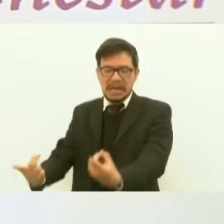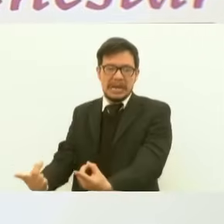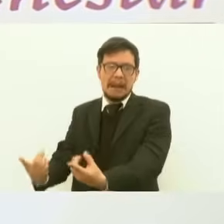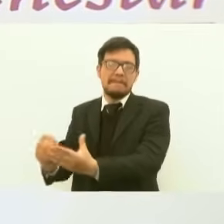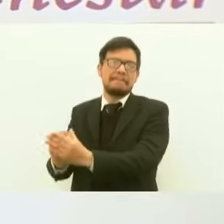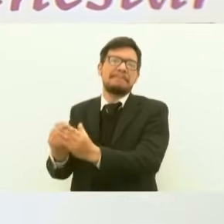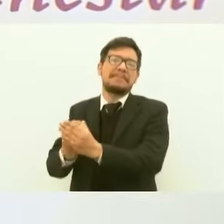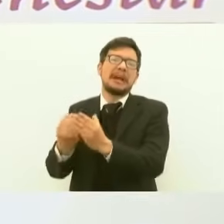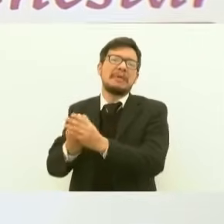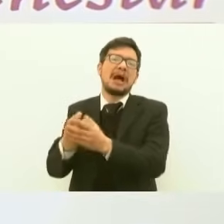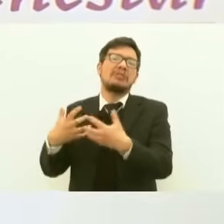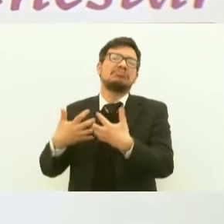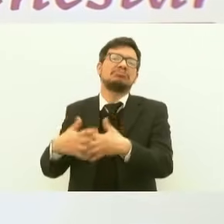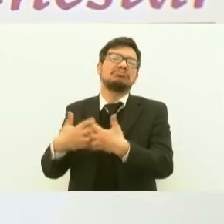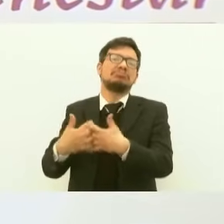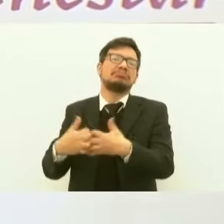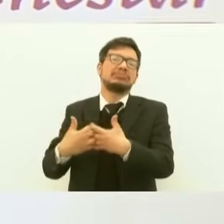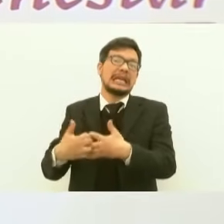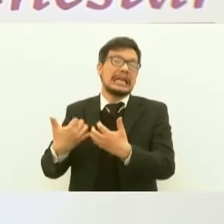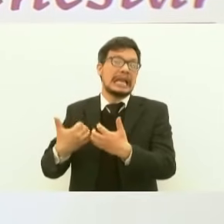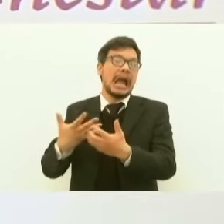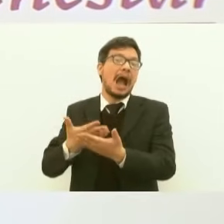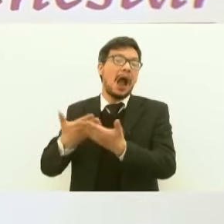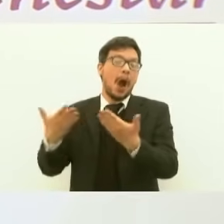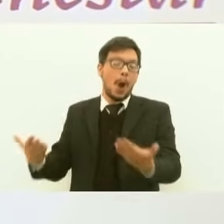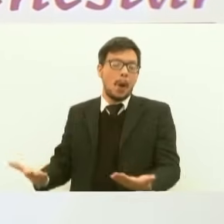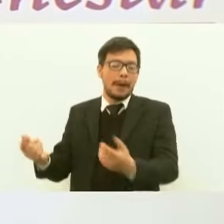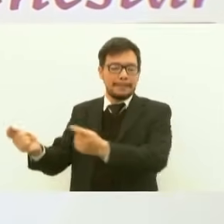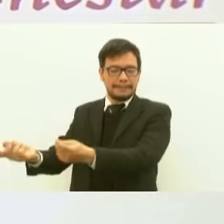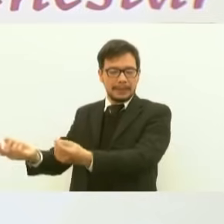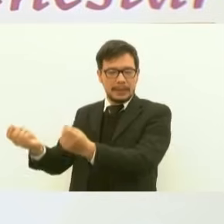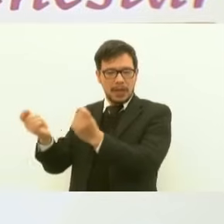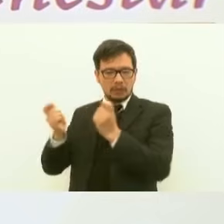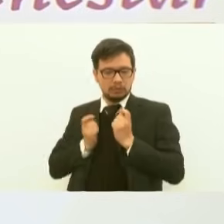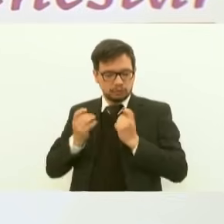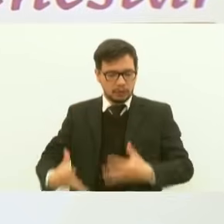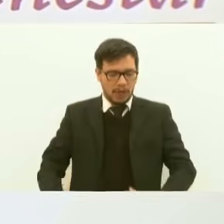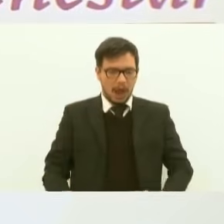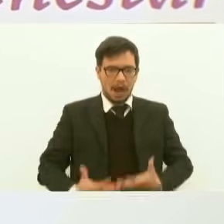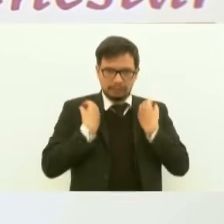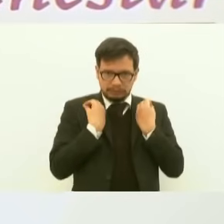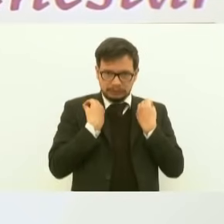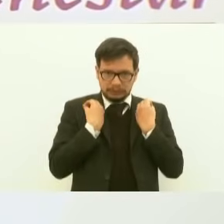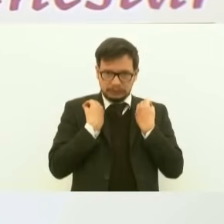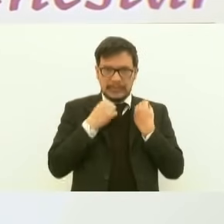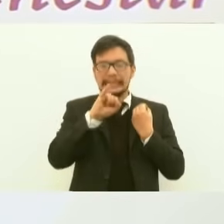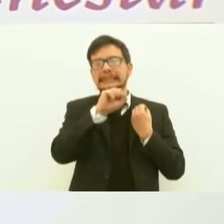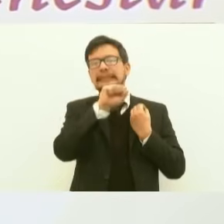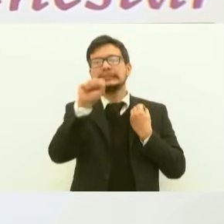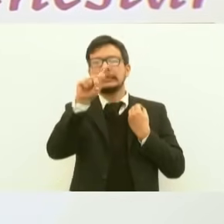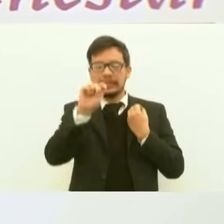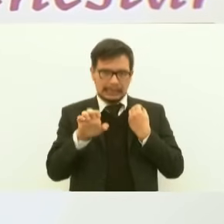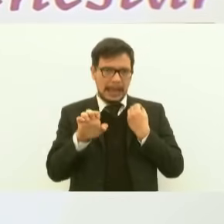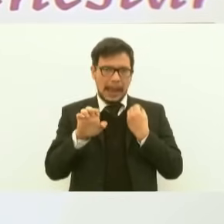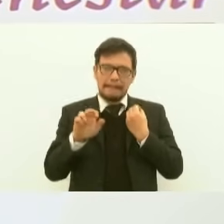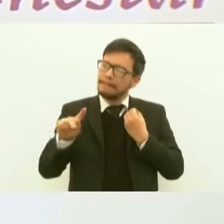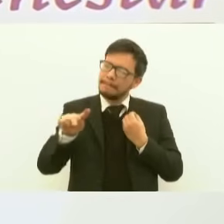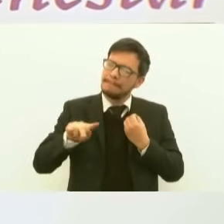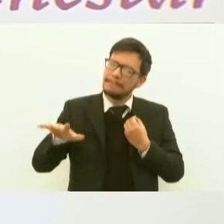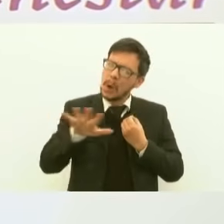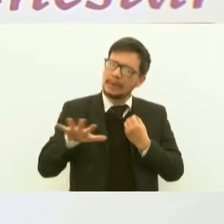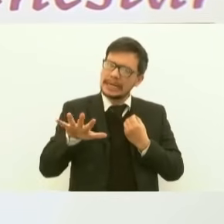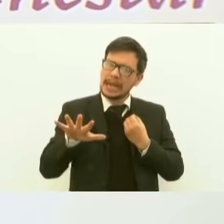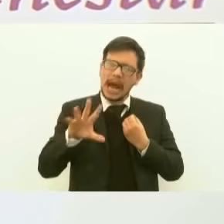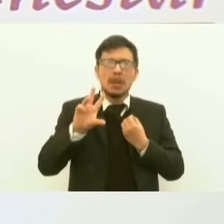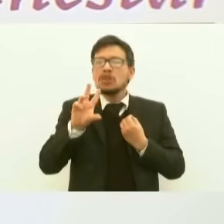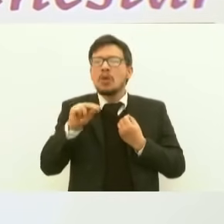ahora se está regresando el ISSSTE a que sea una institución pública para darle buen servicio